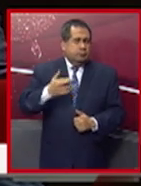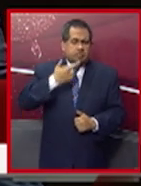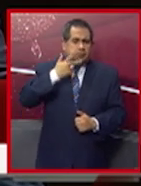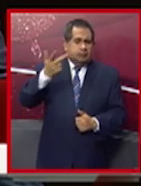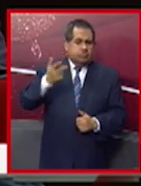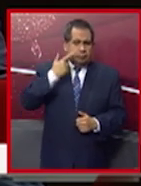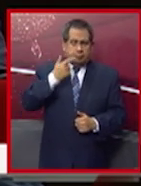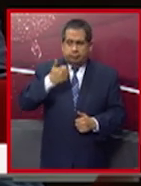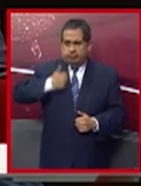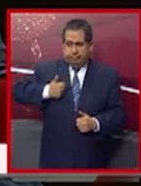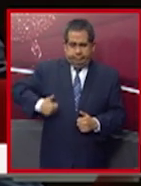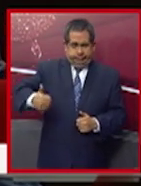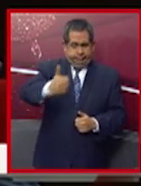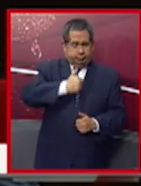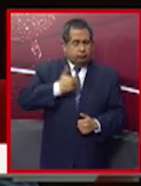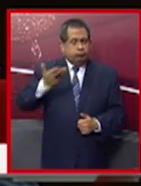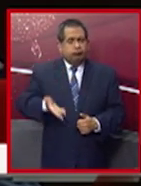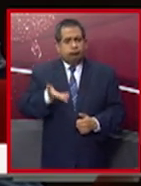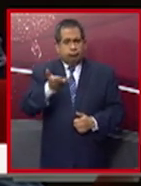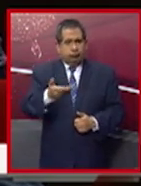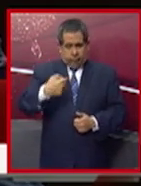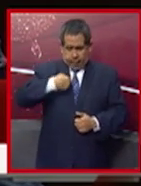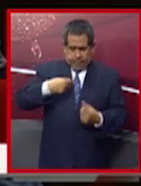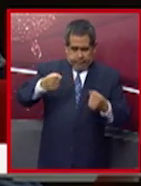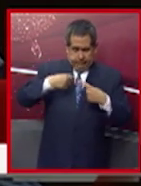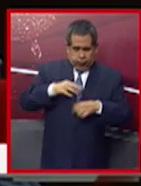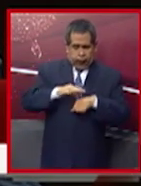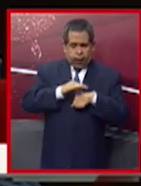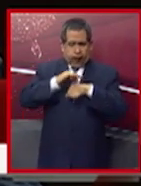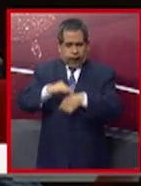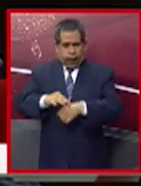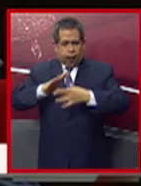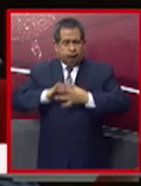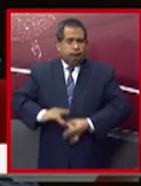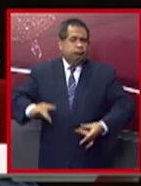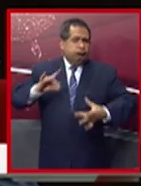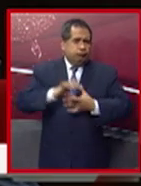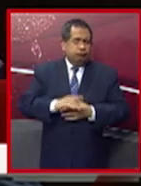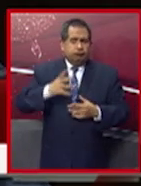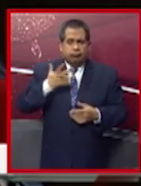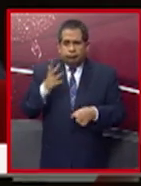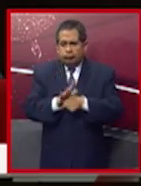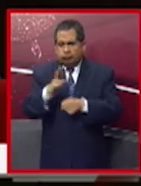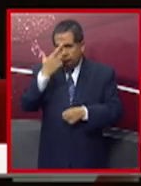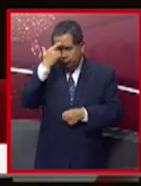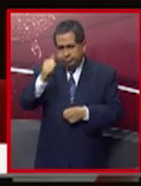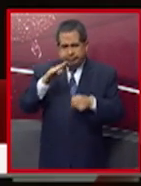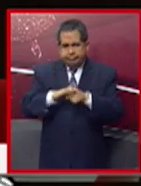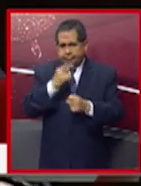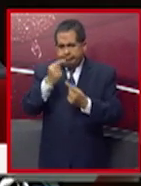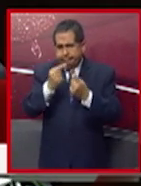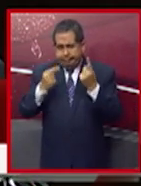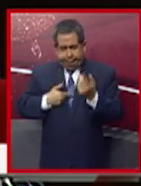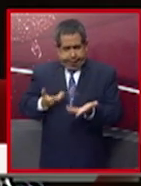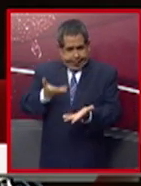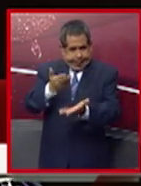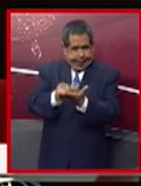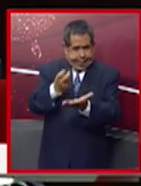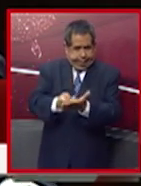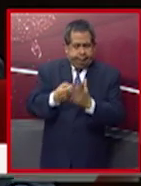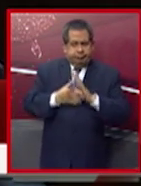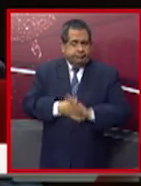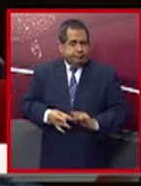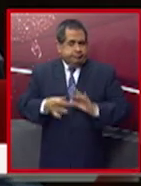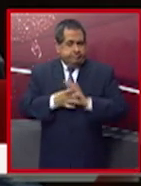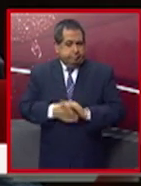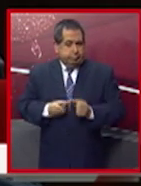que darle al legislador proponente la oportunidad de argumentar de viva voz los motivos que lo llevaron a promover su iniciativa?